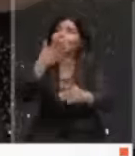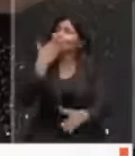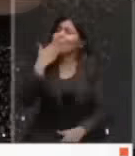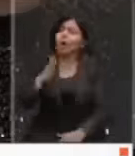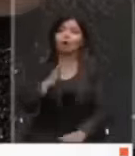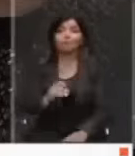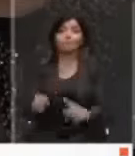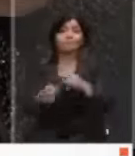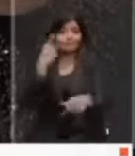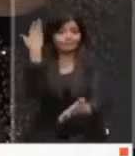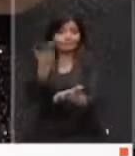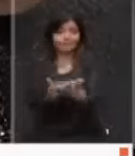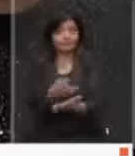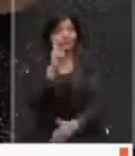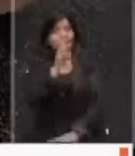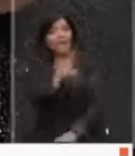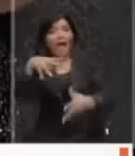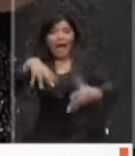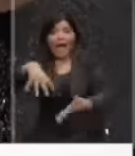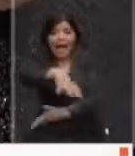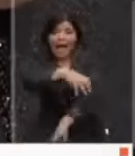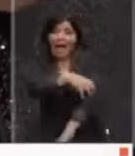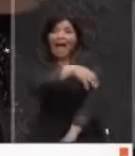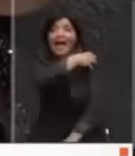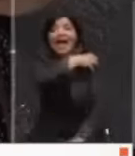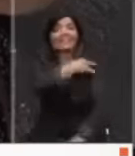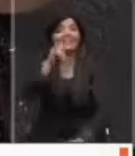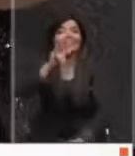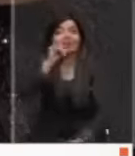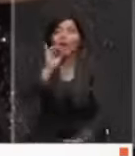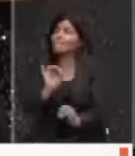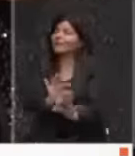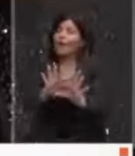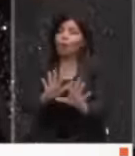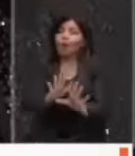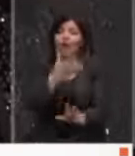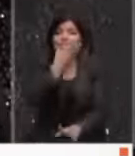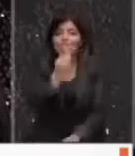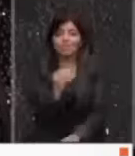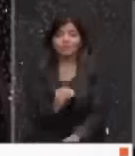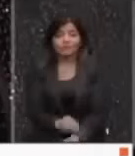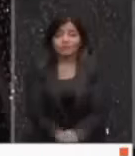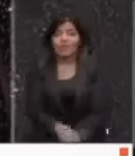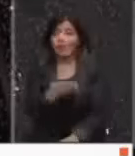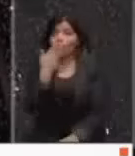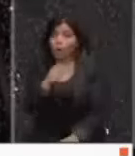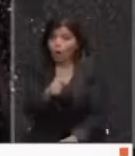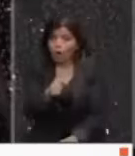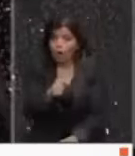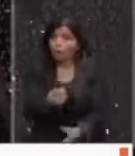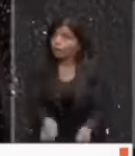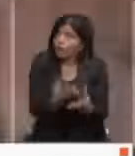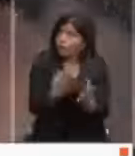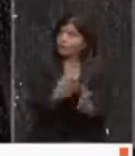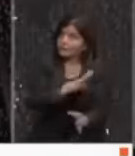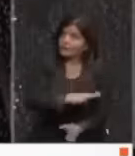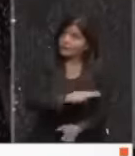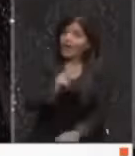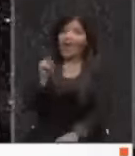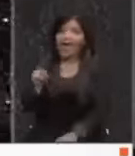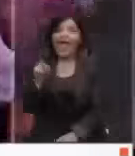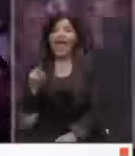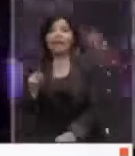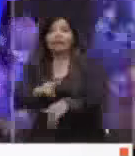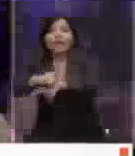primera vez que se ve esto Quique y espectacular superlindo Sí igual se echa de menos pero esto yo creo que